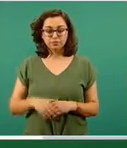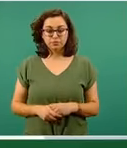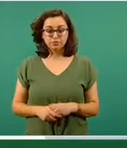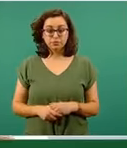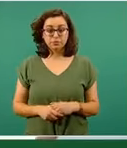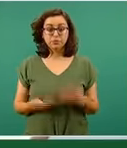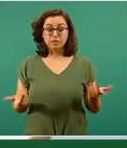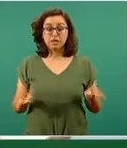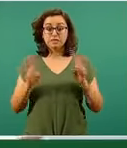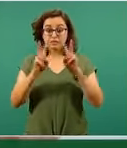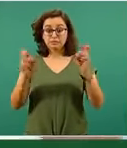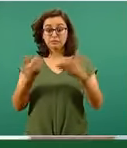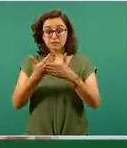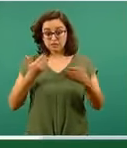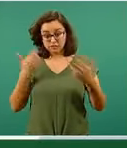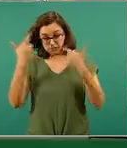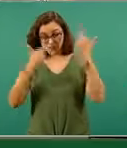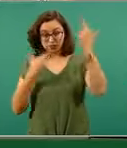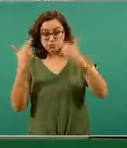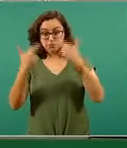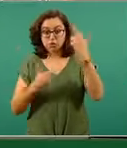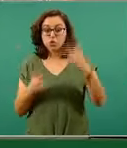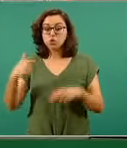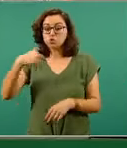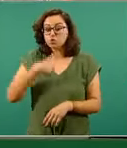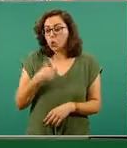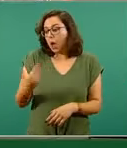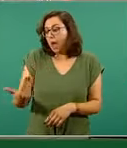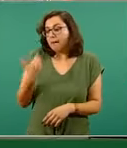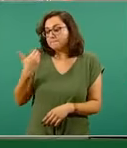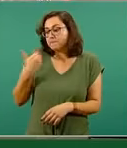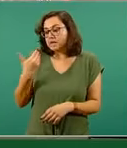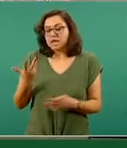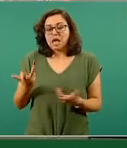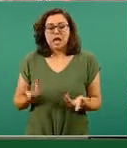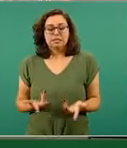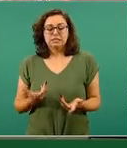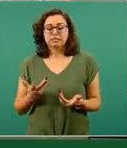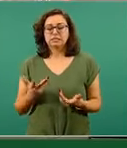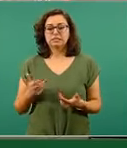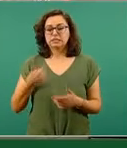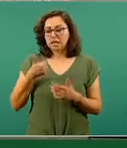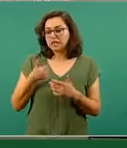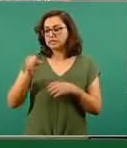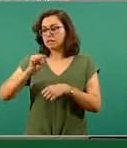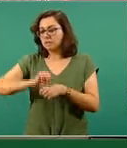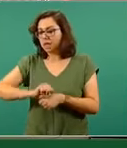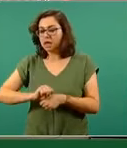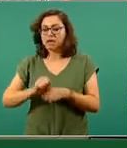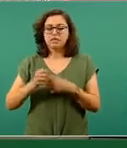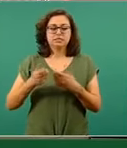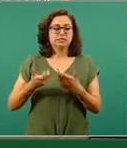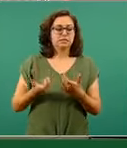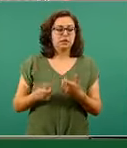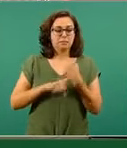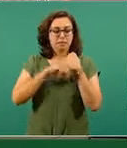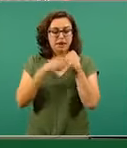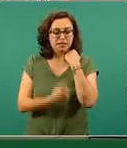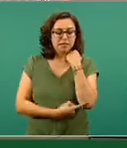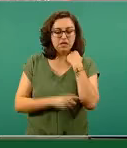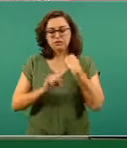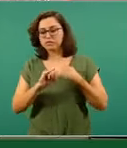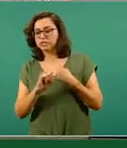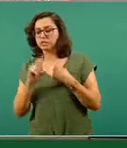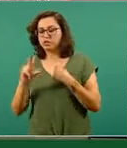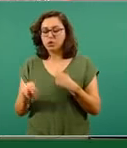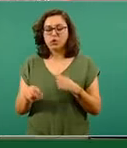del triaje, de cuando llegan y dicen, no, pero yo tengo 6 semanas, no, pero todavía no, o ya. ¿No? Tengo, entonces sí, o sea, el